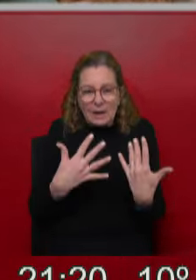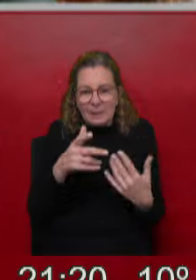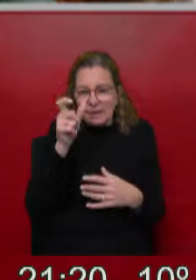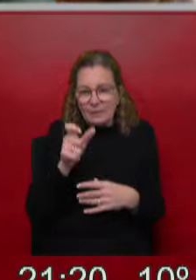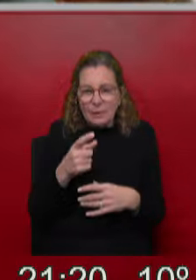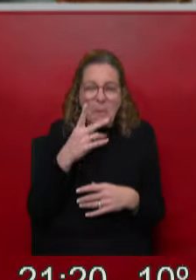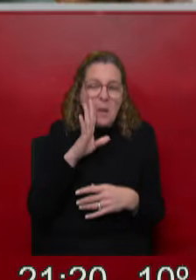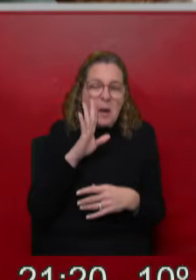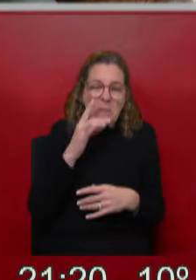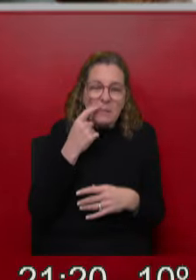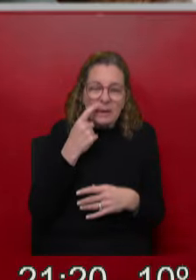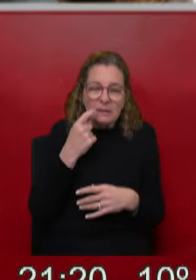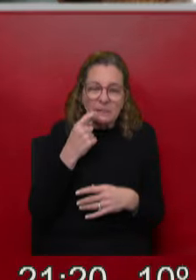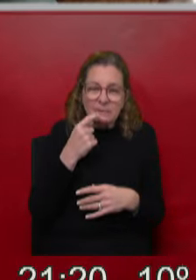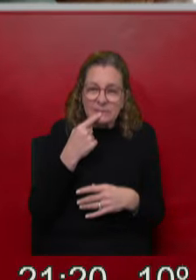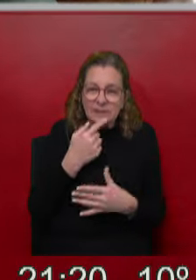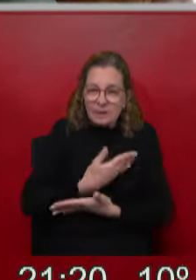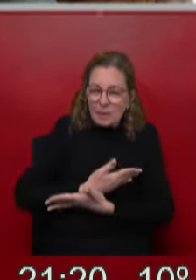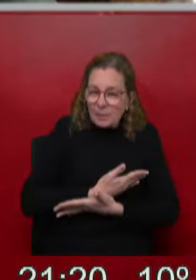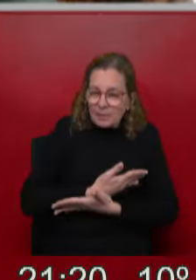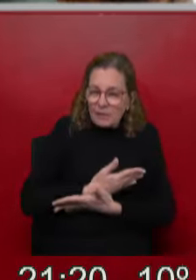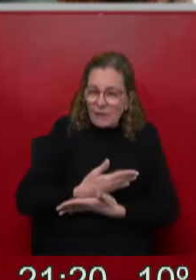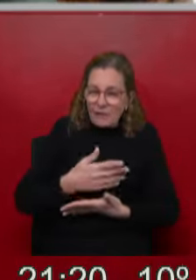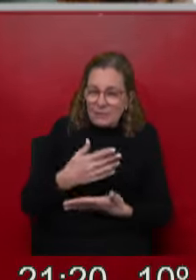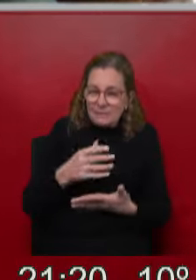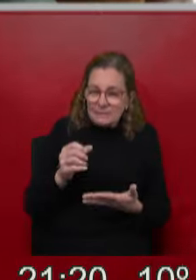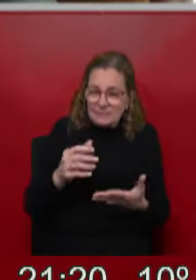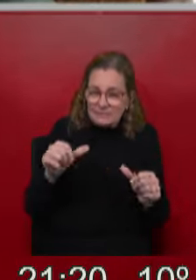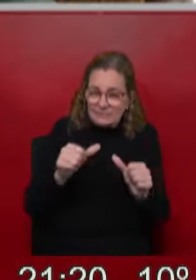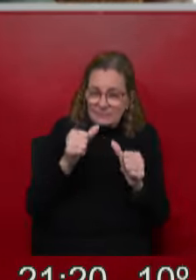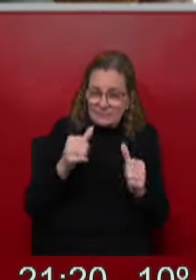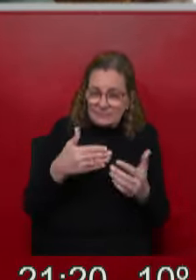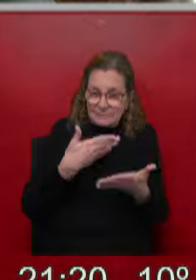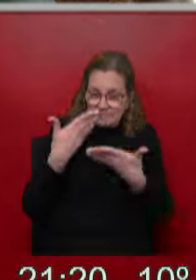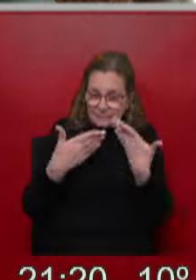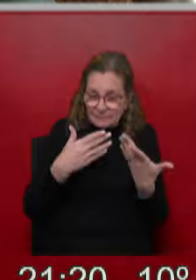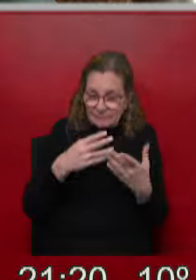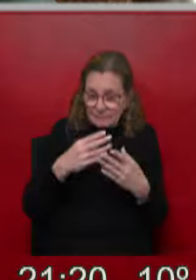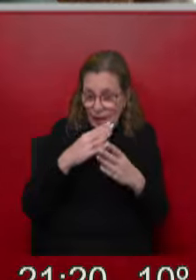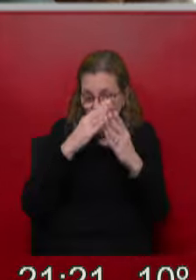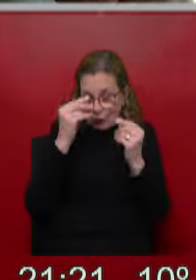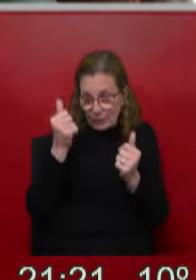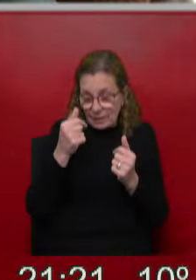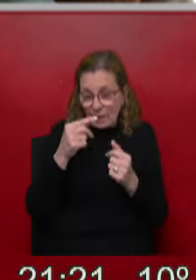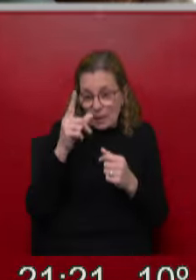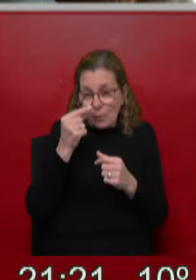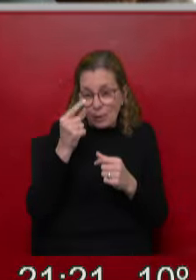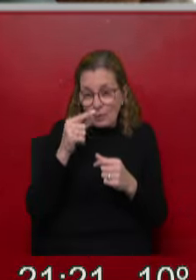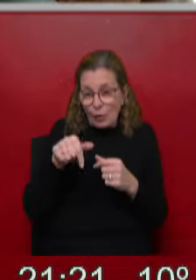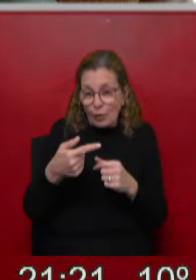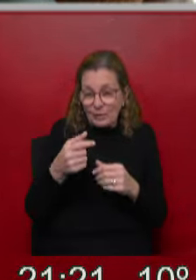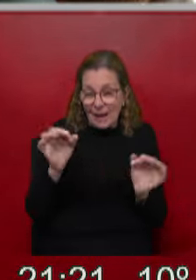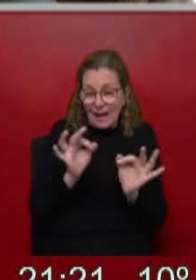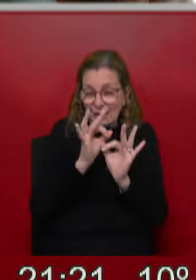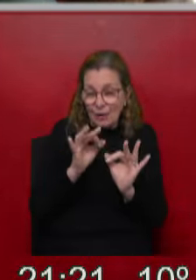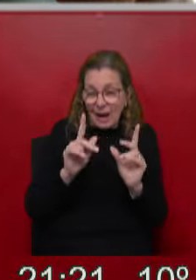Cualquier padre o madre, cuando arrulla a su bebé, le compone una canción y se le olvida cuando se muere de sueño y al día siguiente le compone otra.